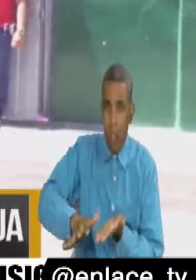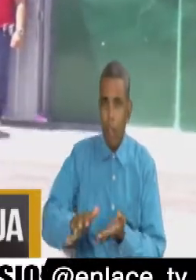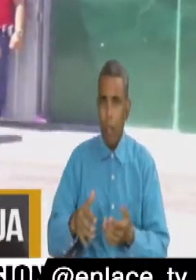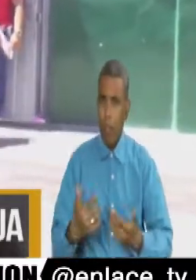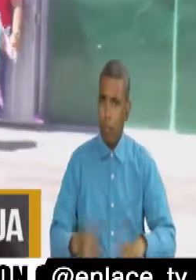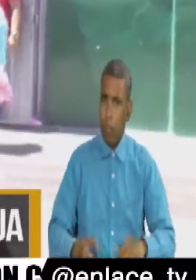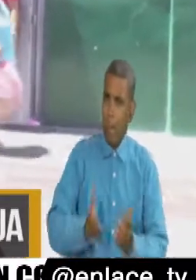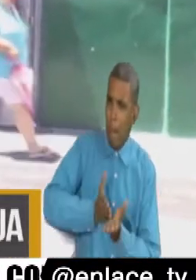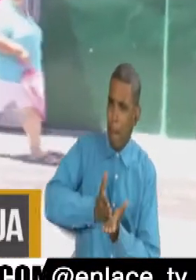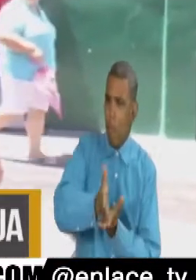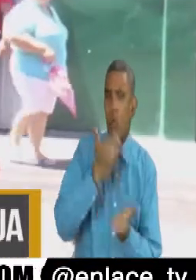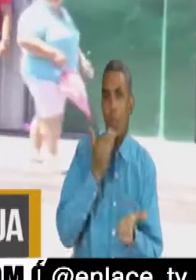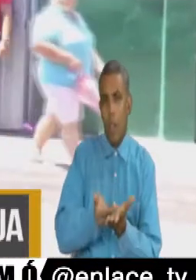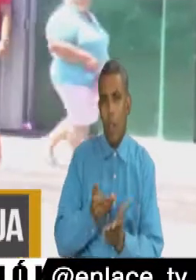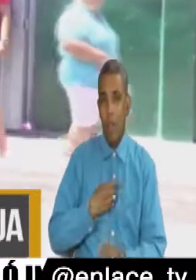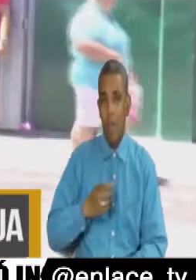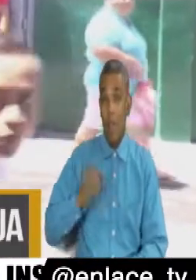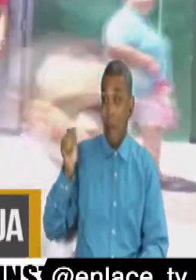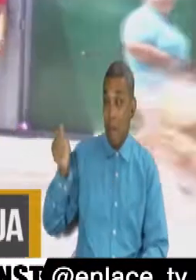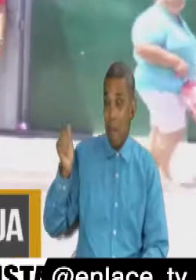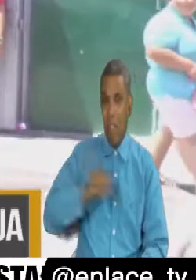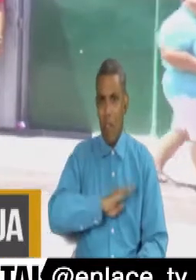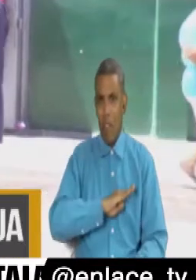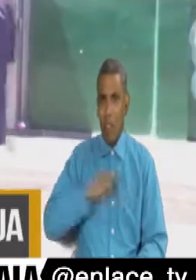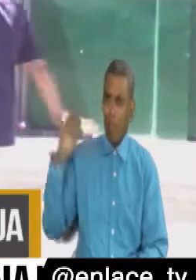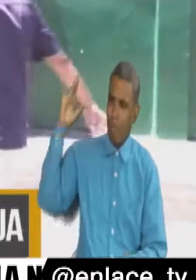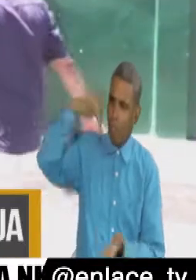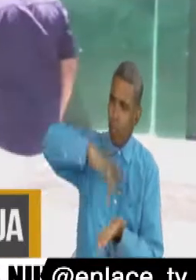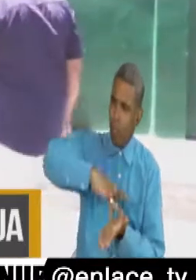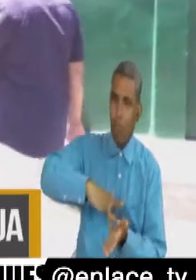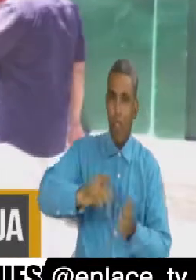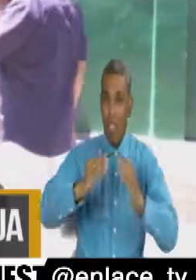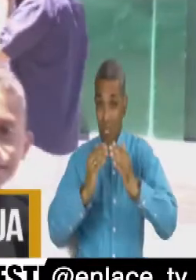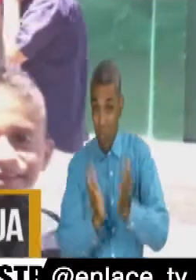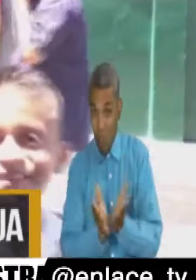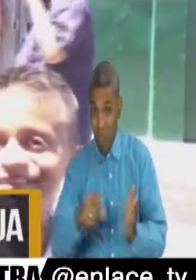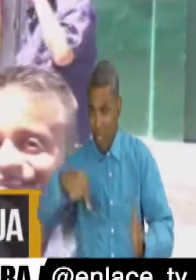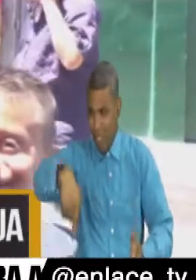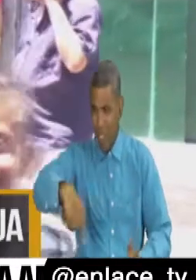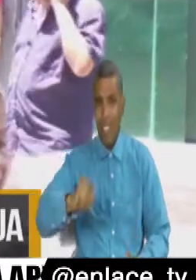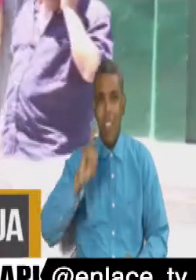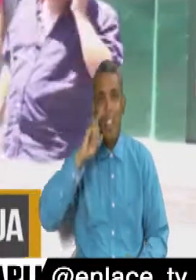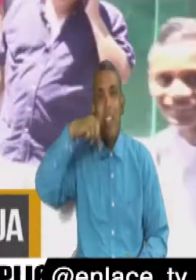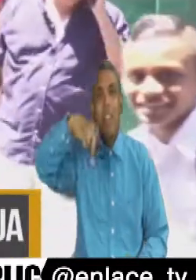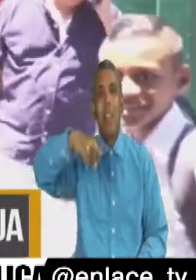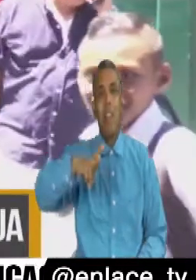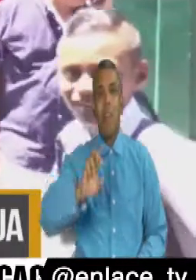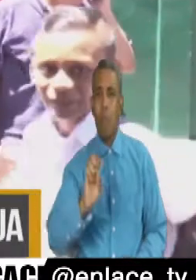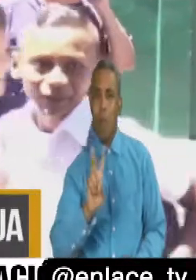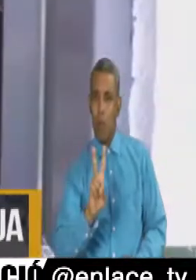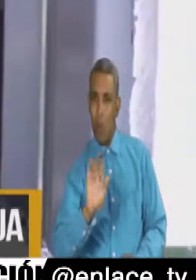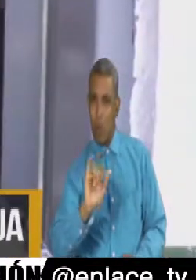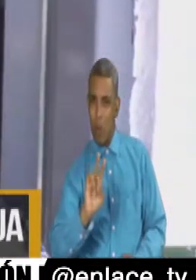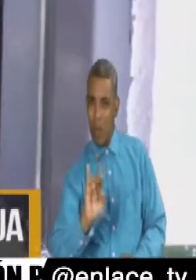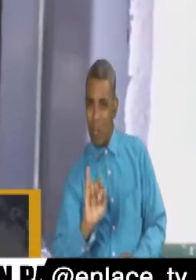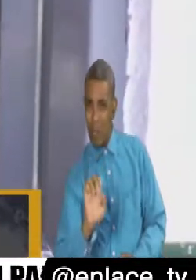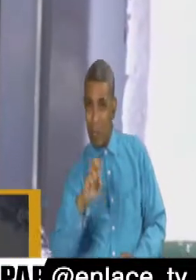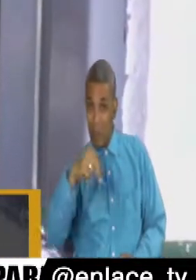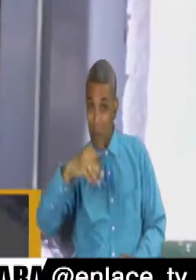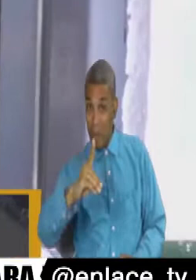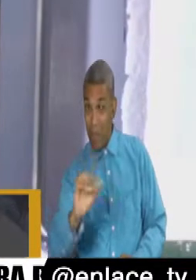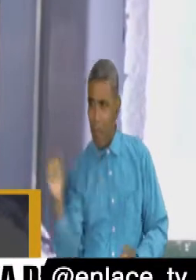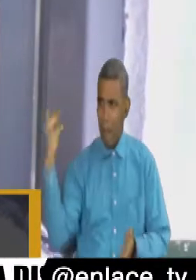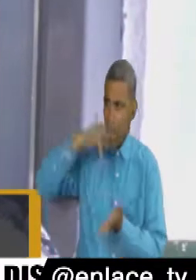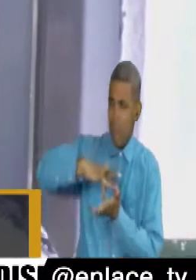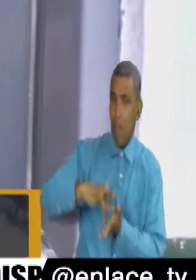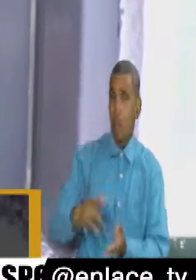Darío Echeverría haya venido aquí a la escuela de San José Provivienda para que él se dé cuenta de las necesidades que tenemos acá en esta escuela. Muy bueno